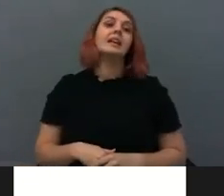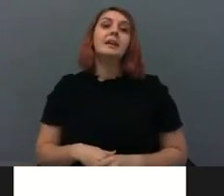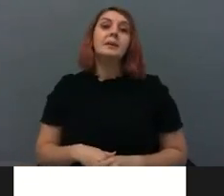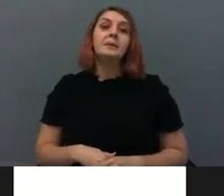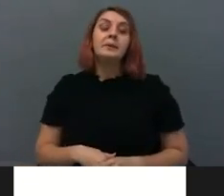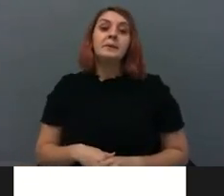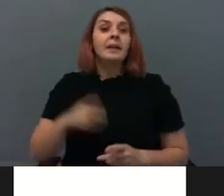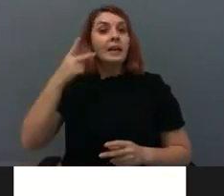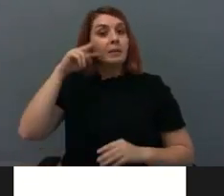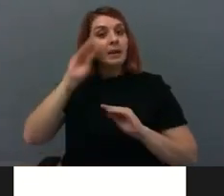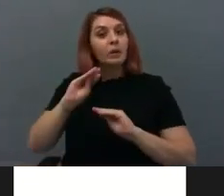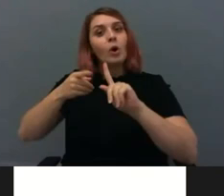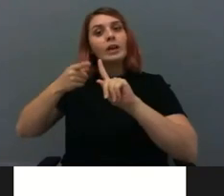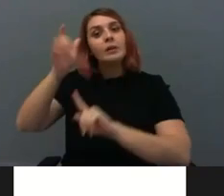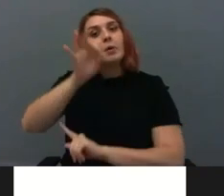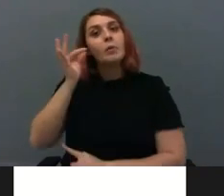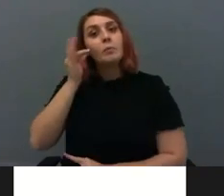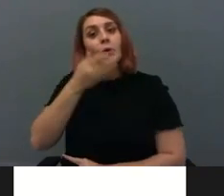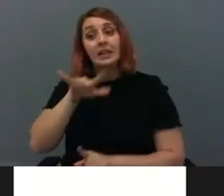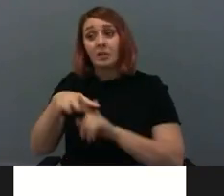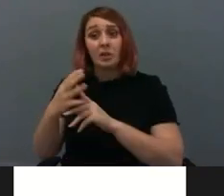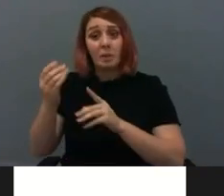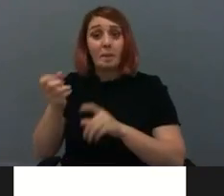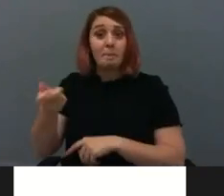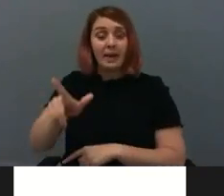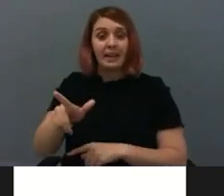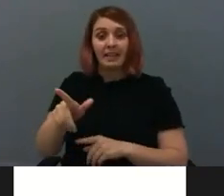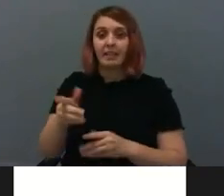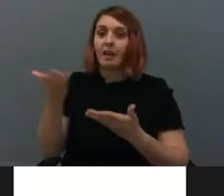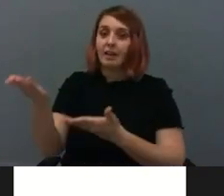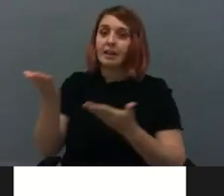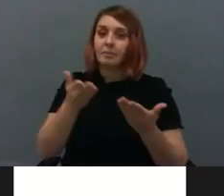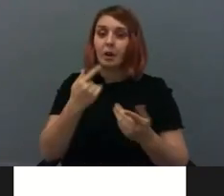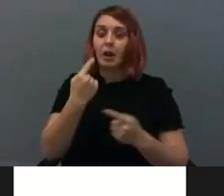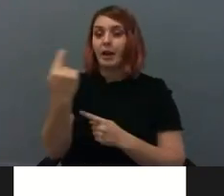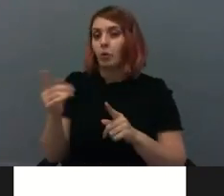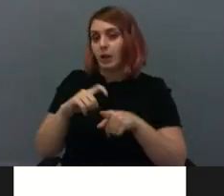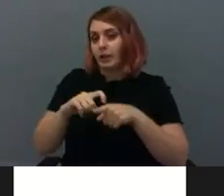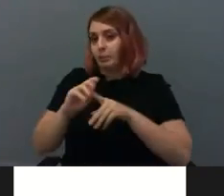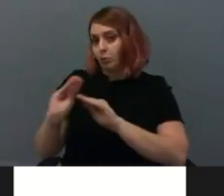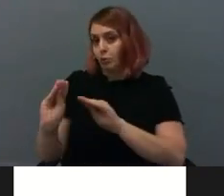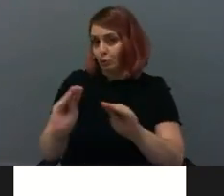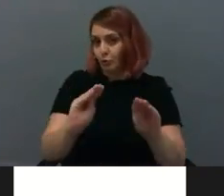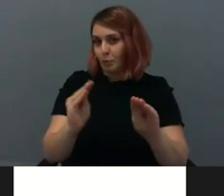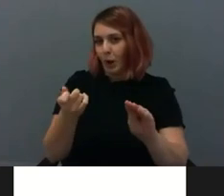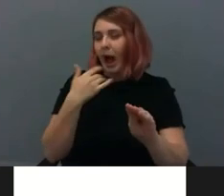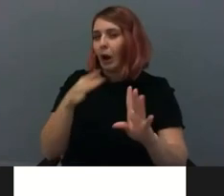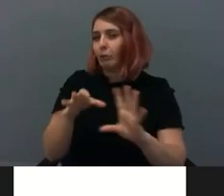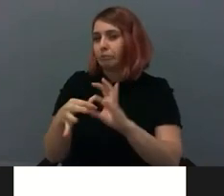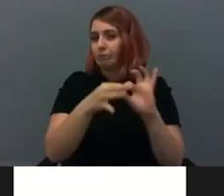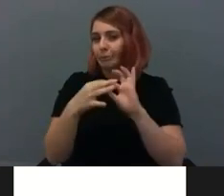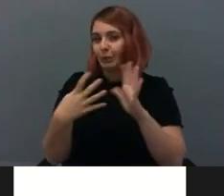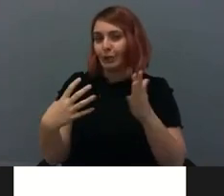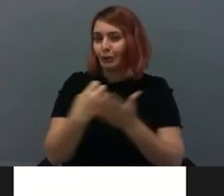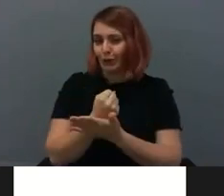otras mujeres que están en situaciones parecidas a la tuya, porque cada mujer tenemos una historiografía distinta, pero es algo nos une a todas